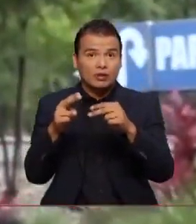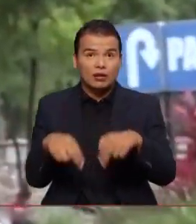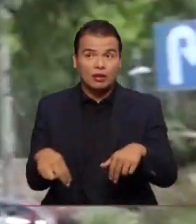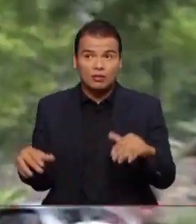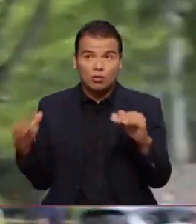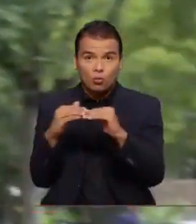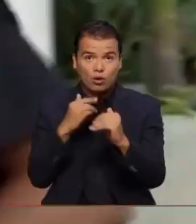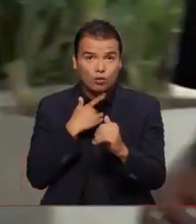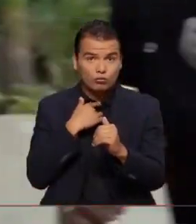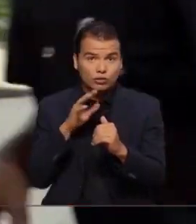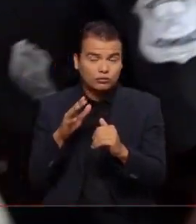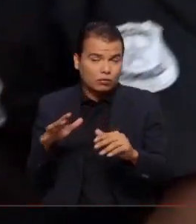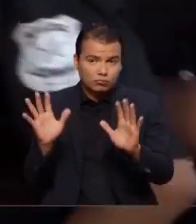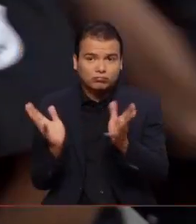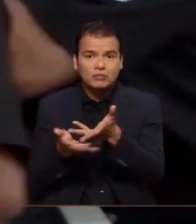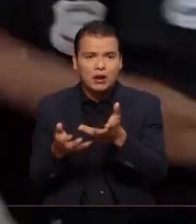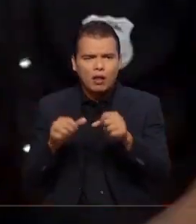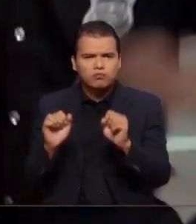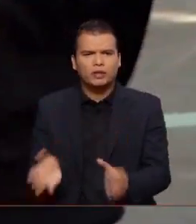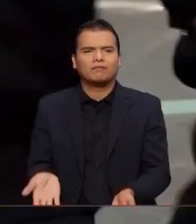baile.